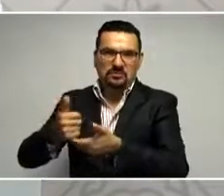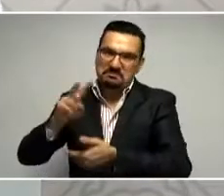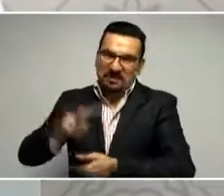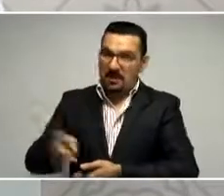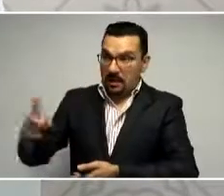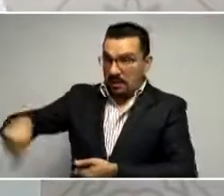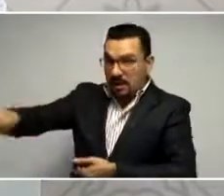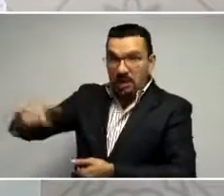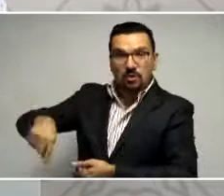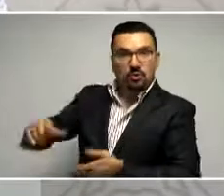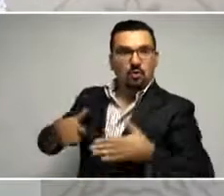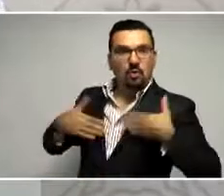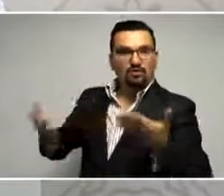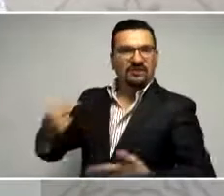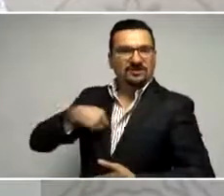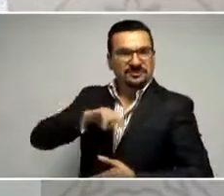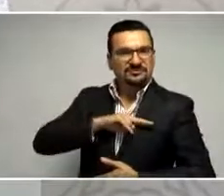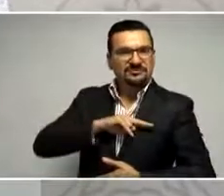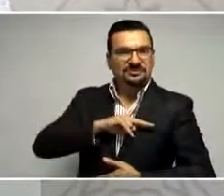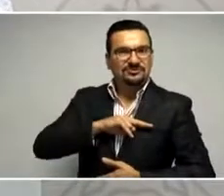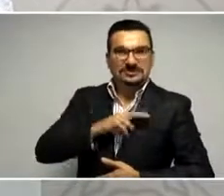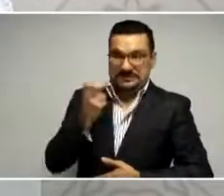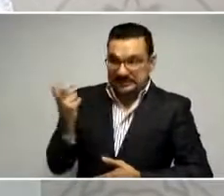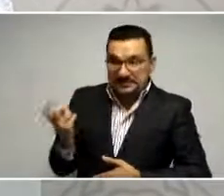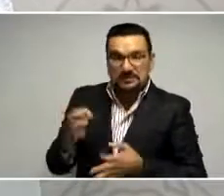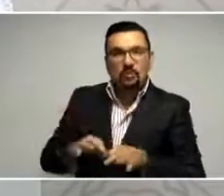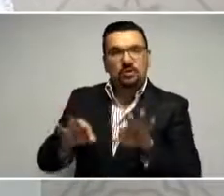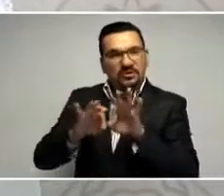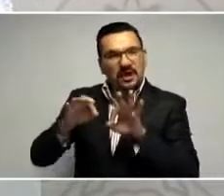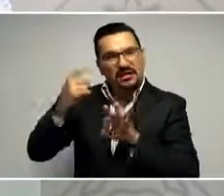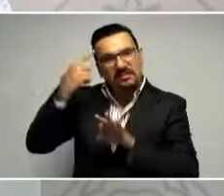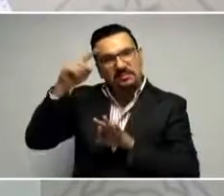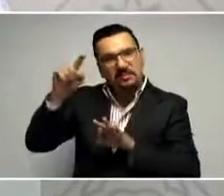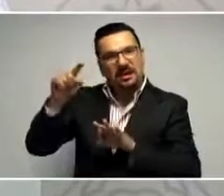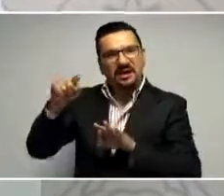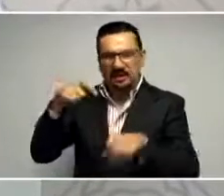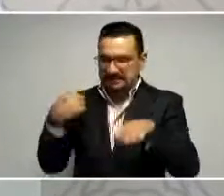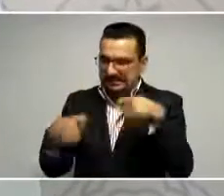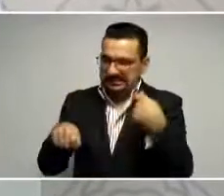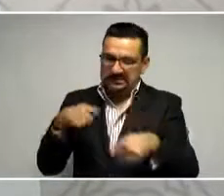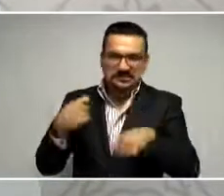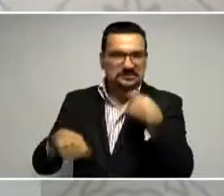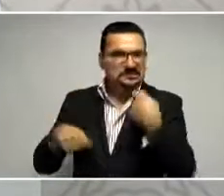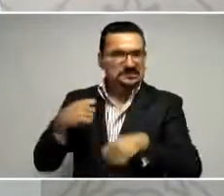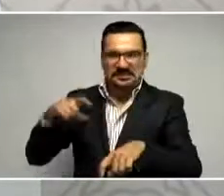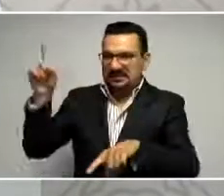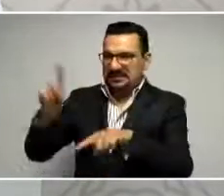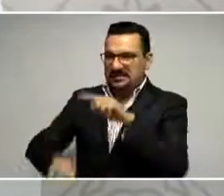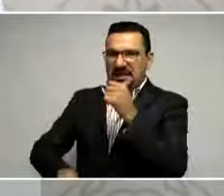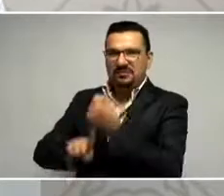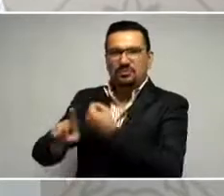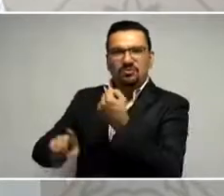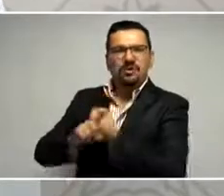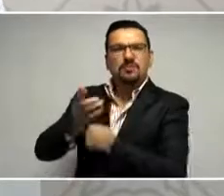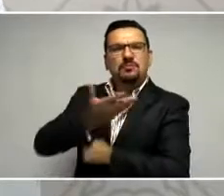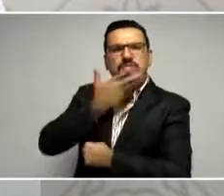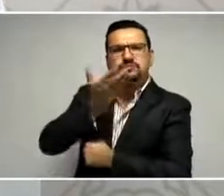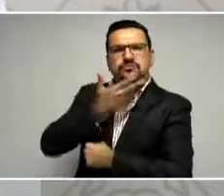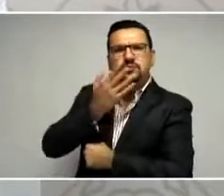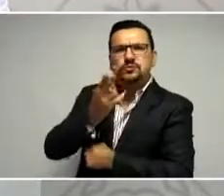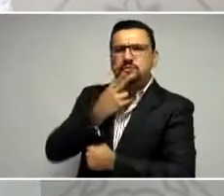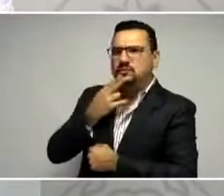importante para flexibilizar la barrera de los usos y costumbres y facilitar entre